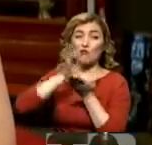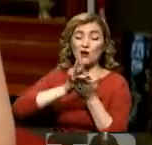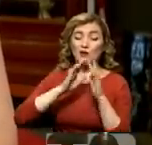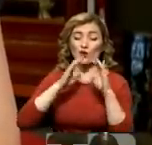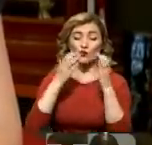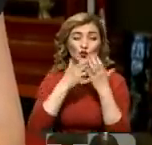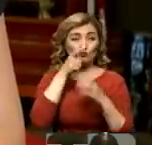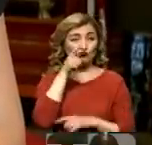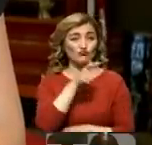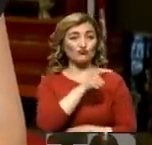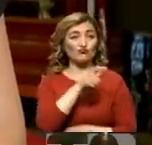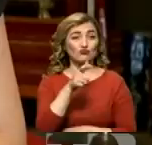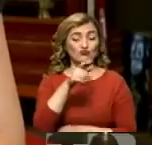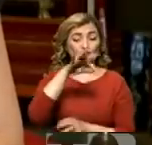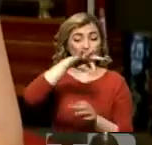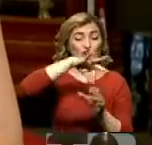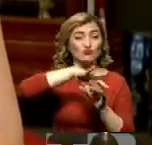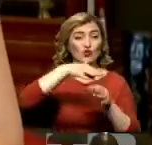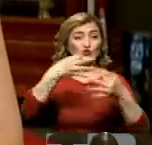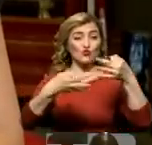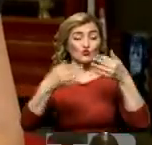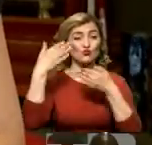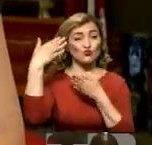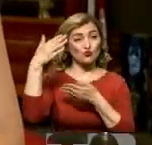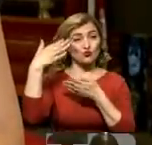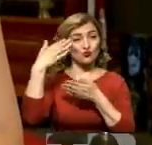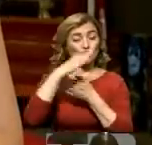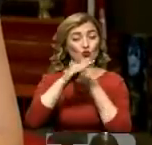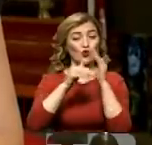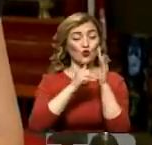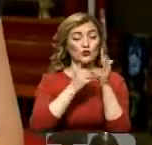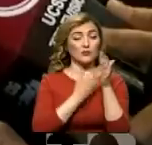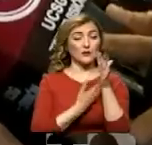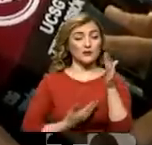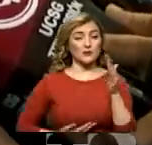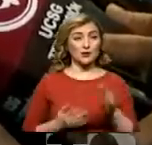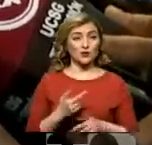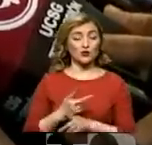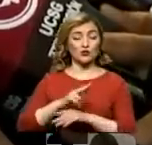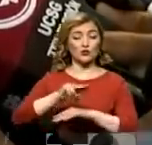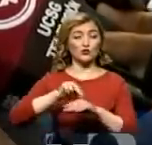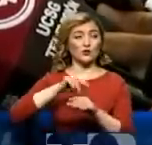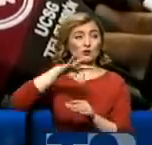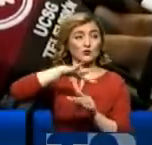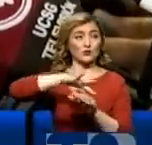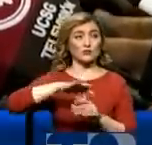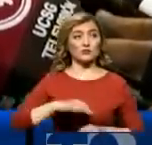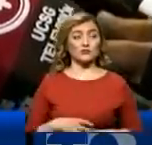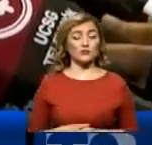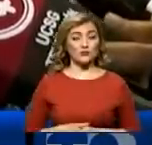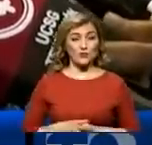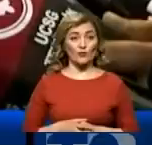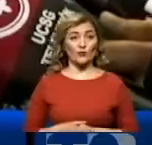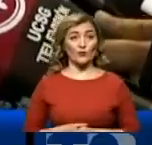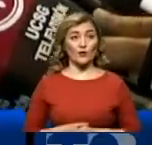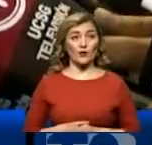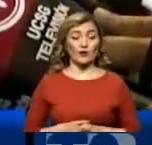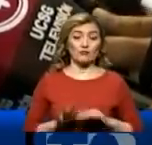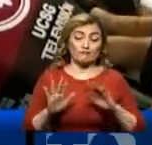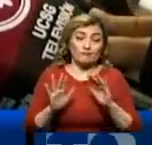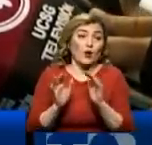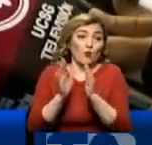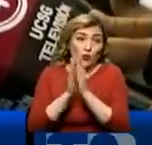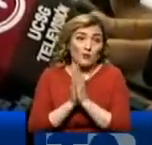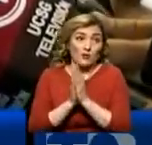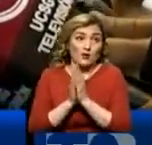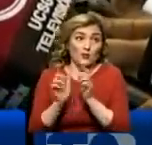de Fiscalización en la votación al juicio político contra Diana Tamaint. La posibilidad de que se pueda pedir la expulsión del bloque de las